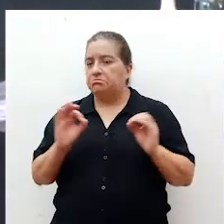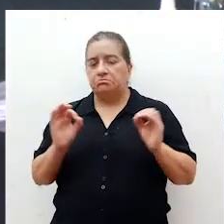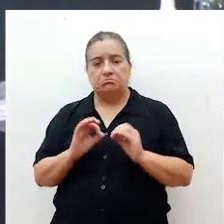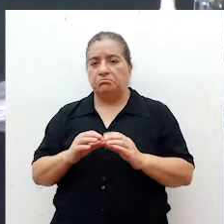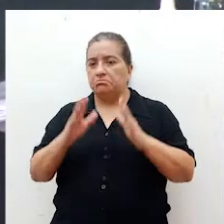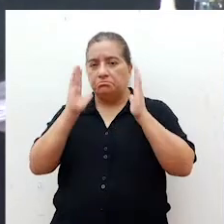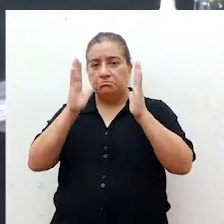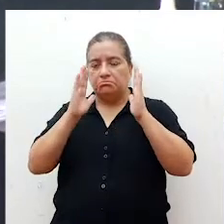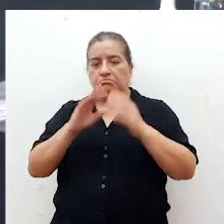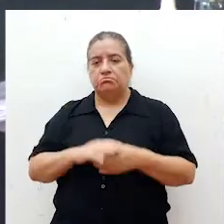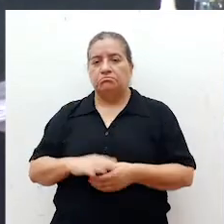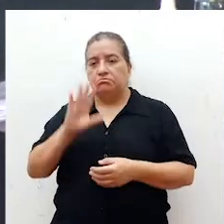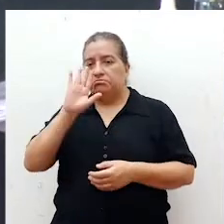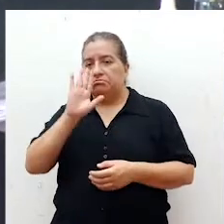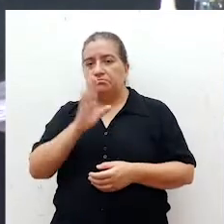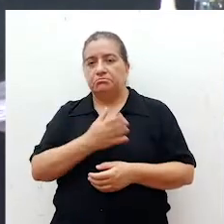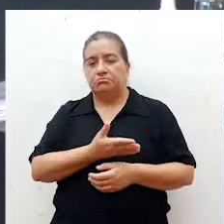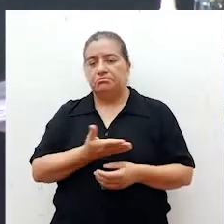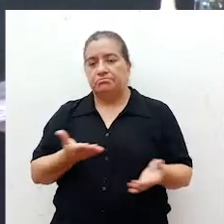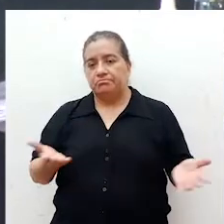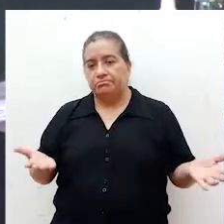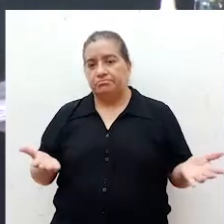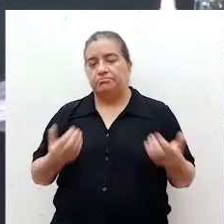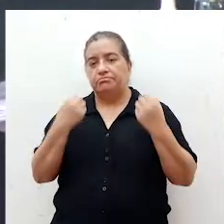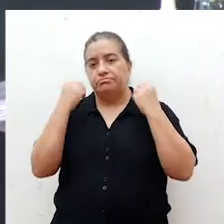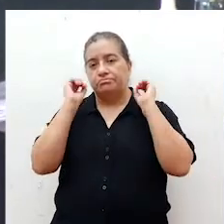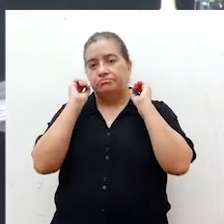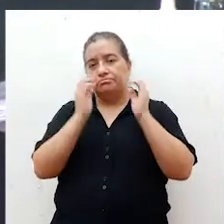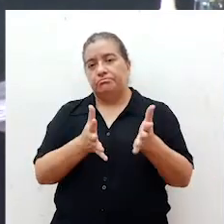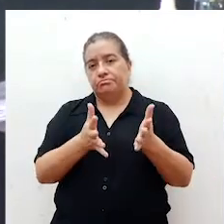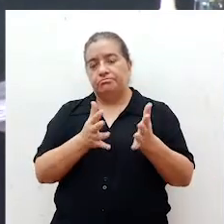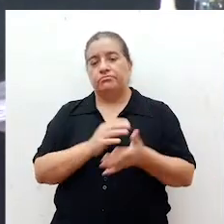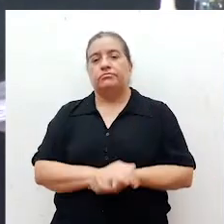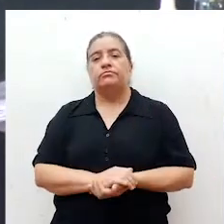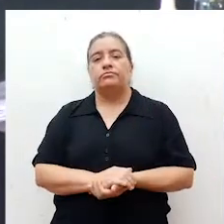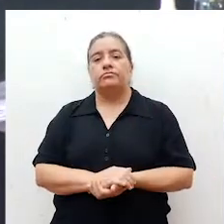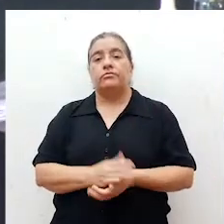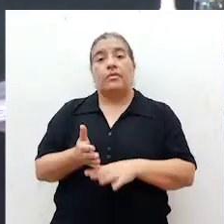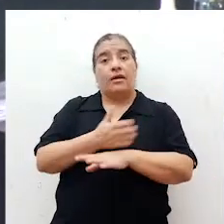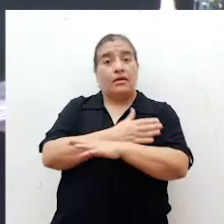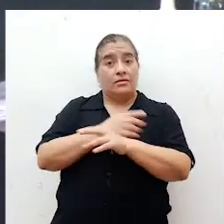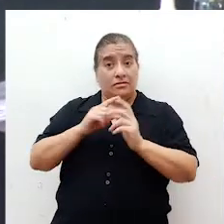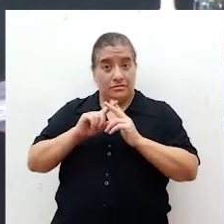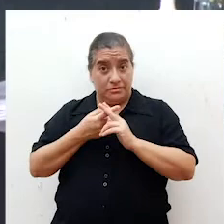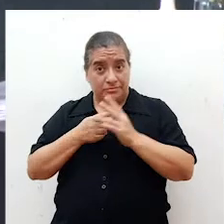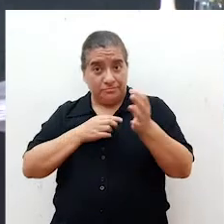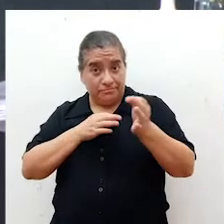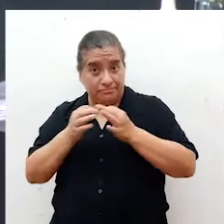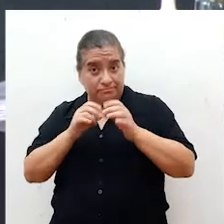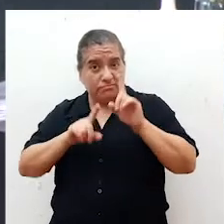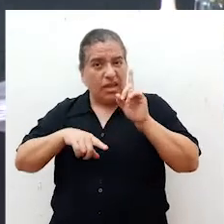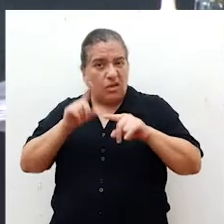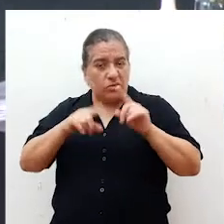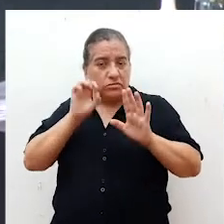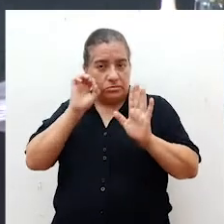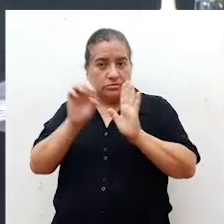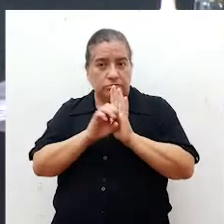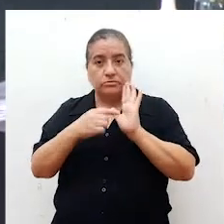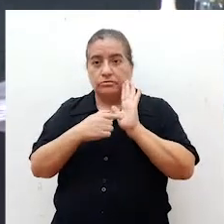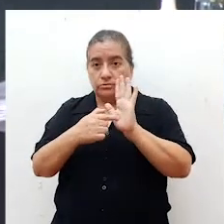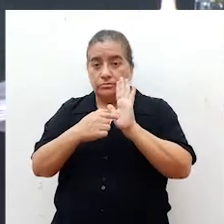esas recomendaciones no han sido oídas, han sido completamente desatendidas. Antes